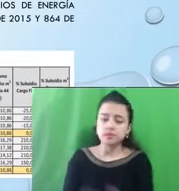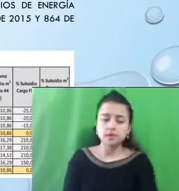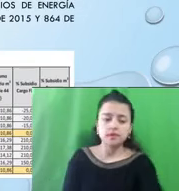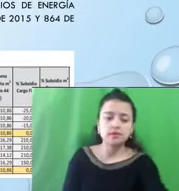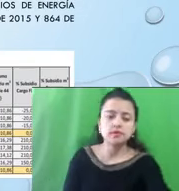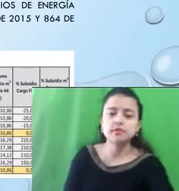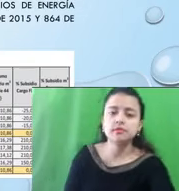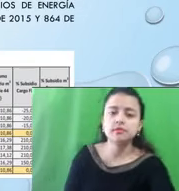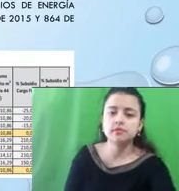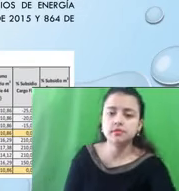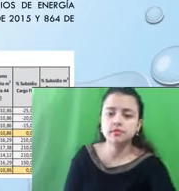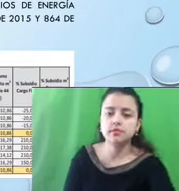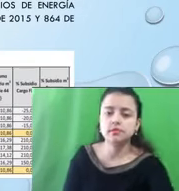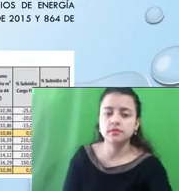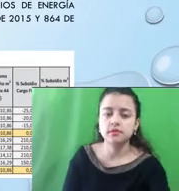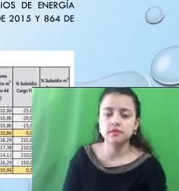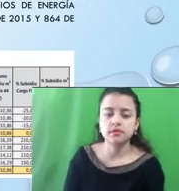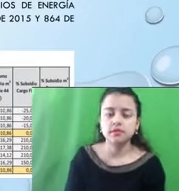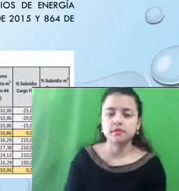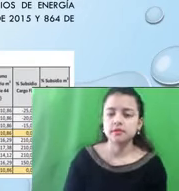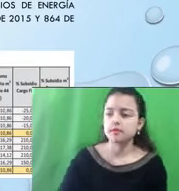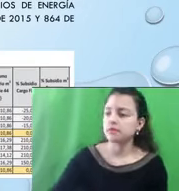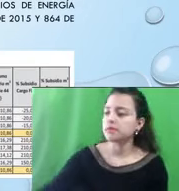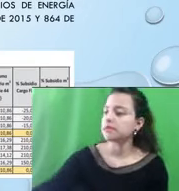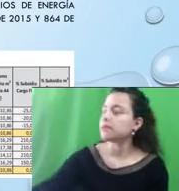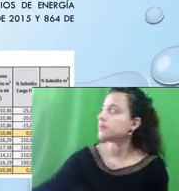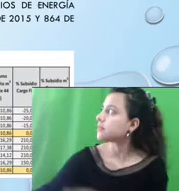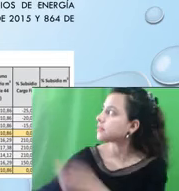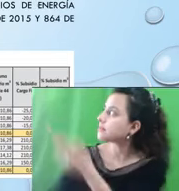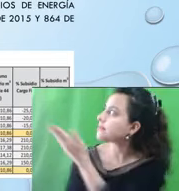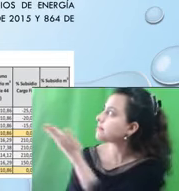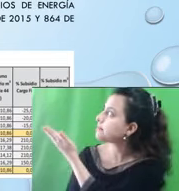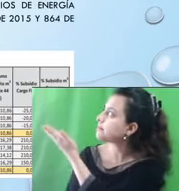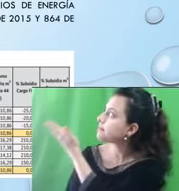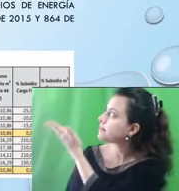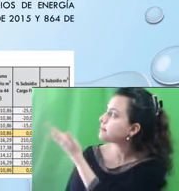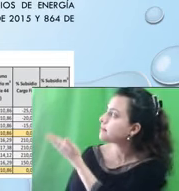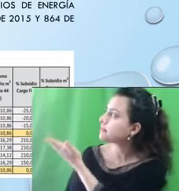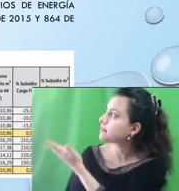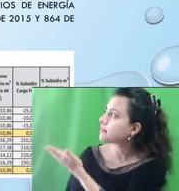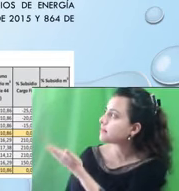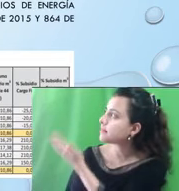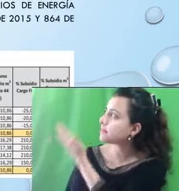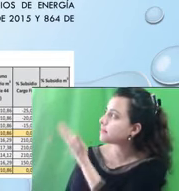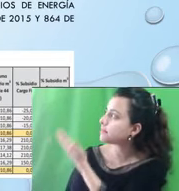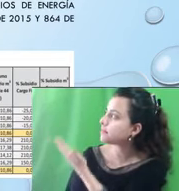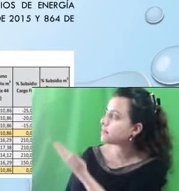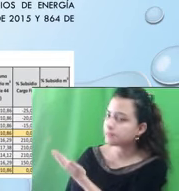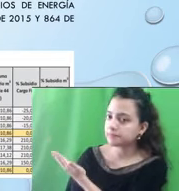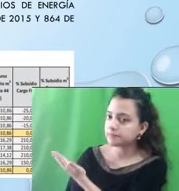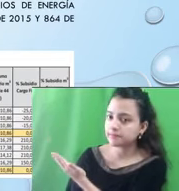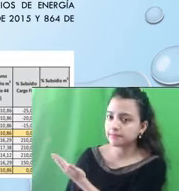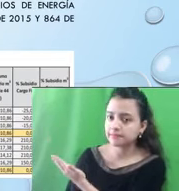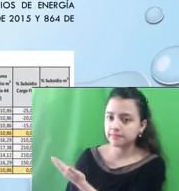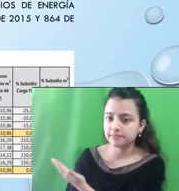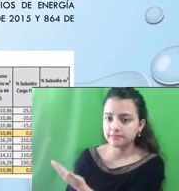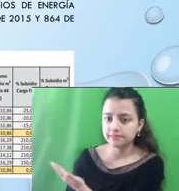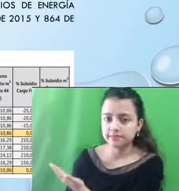cuanto a los tiempos de toma de lectura y en cuanto a la entrega de facturación. Se nos han presentado algunos